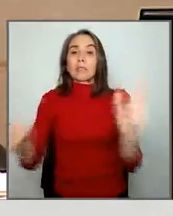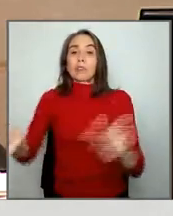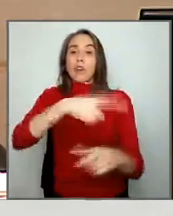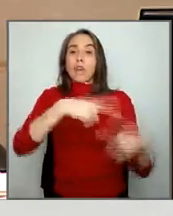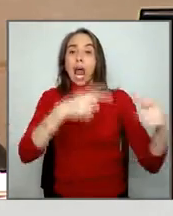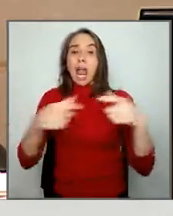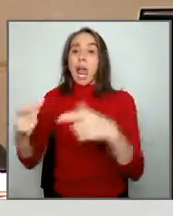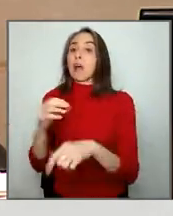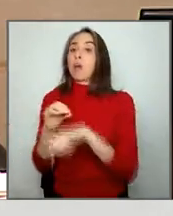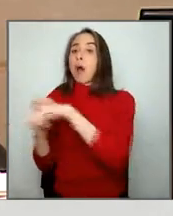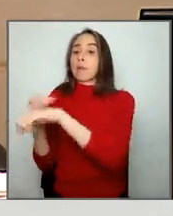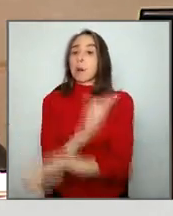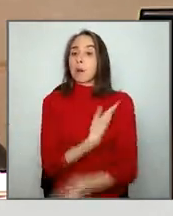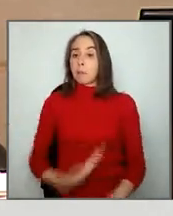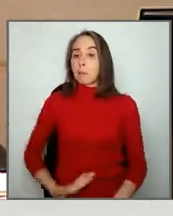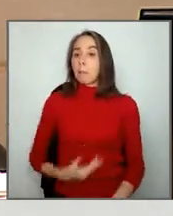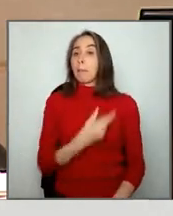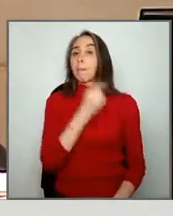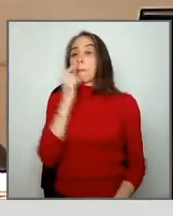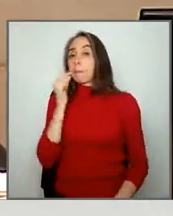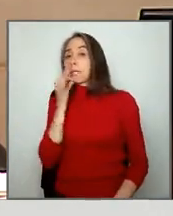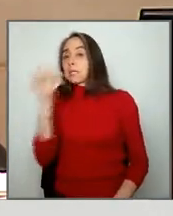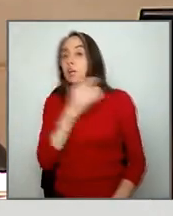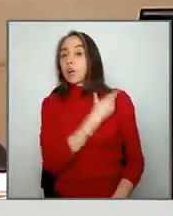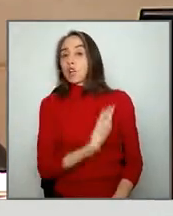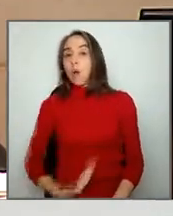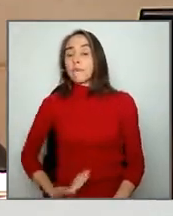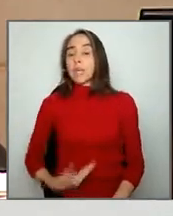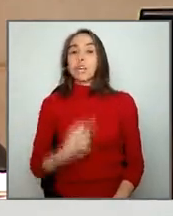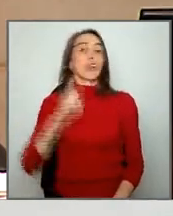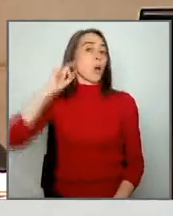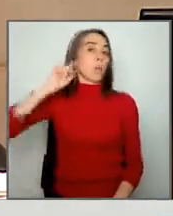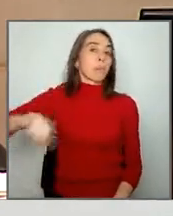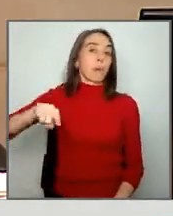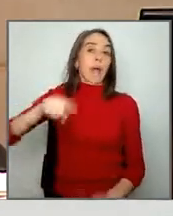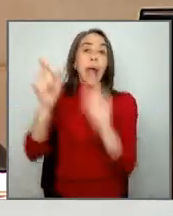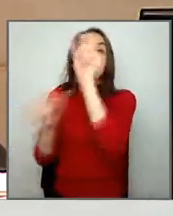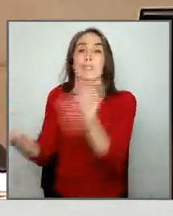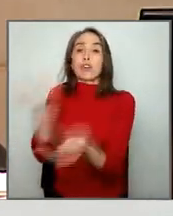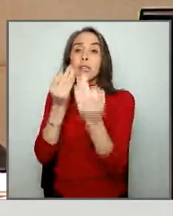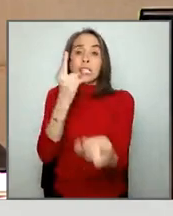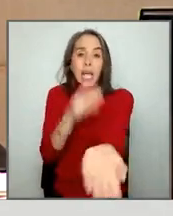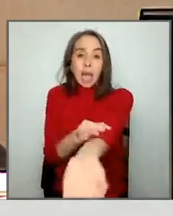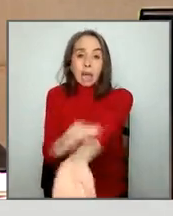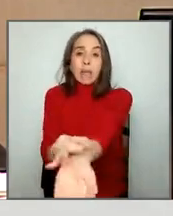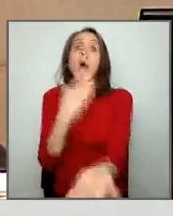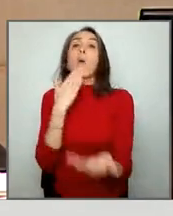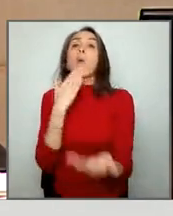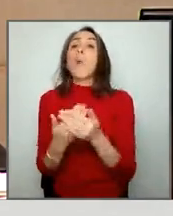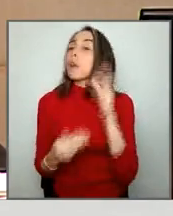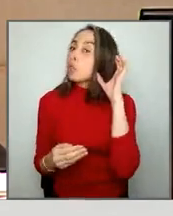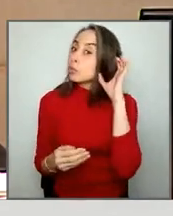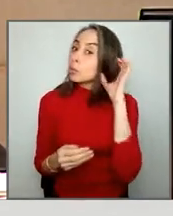hay que decir las cosas como son no quería escuchar al territorio cuando escuchó cuando tuvimos a más de diez mil